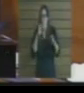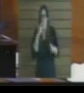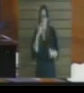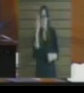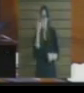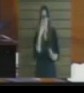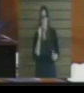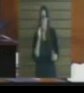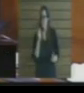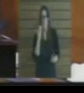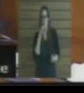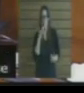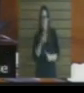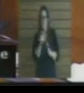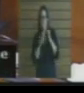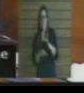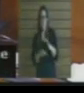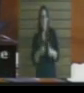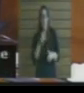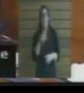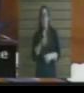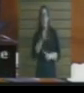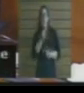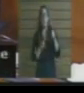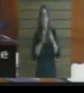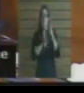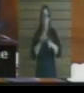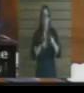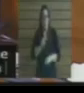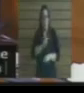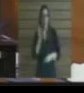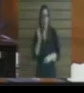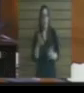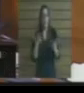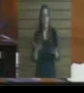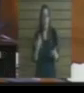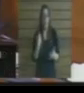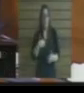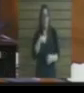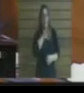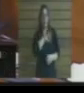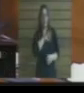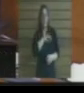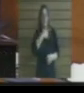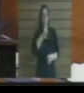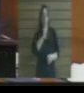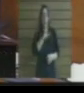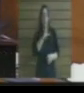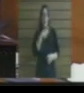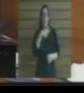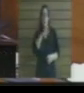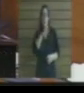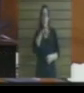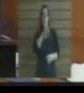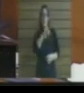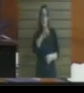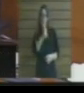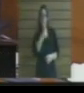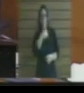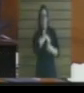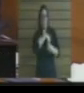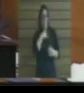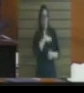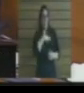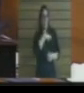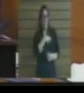un problema añadido, que además en la propia comisión el señor Garmendia hizo referencia a unas jornadas que se habían producido